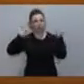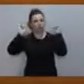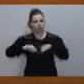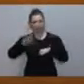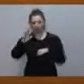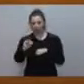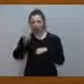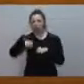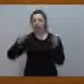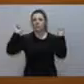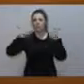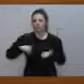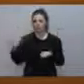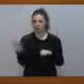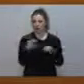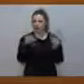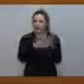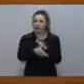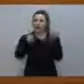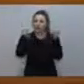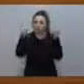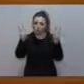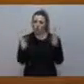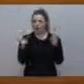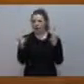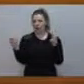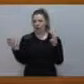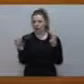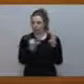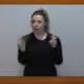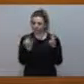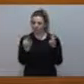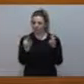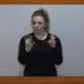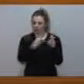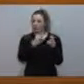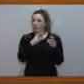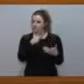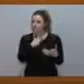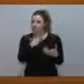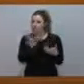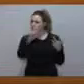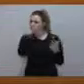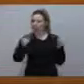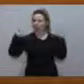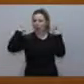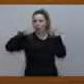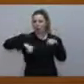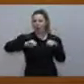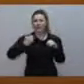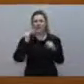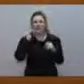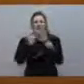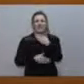sobre todo lo que estamos de acuerdo es una cuestión que creo que no deberíamos haber llegado a este punto. Hay un acuerdo de fecha 7